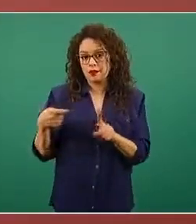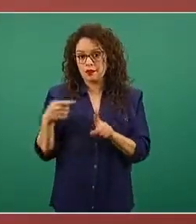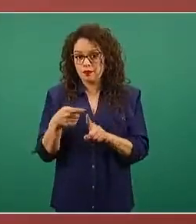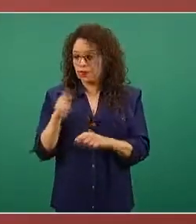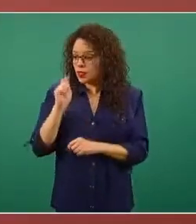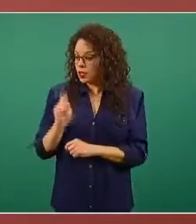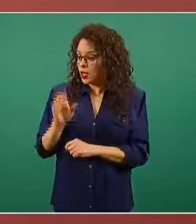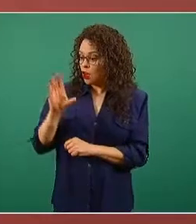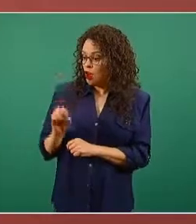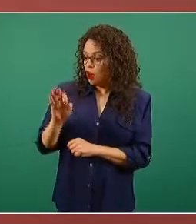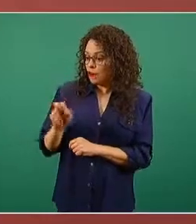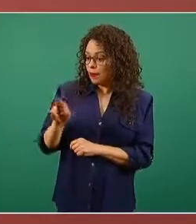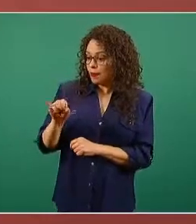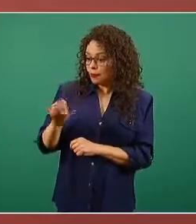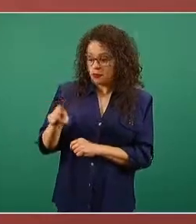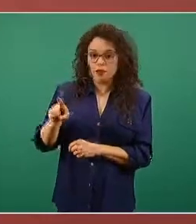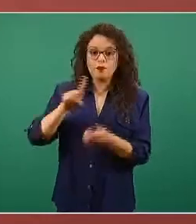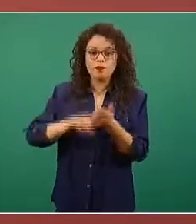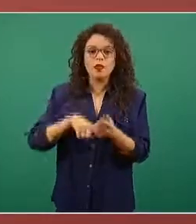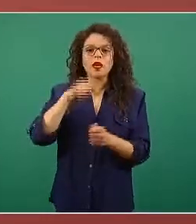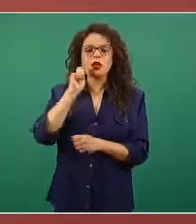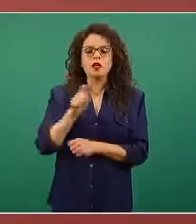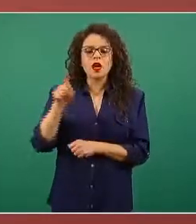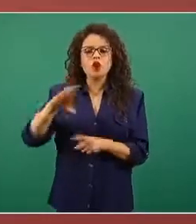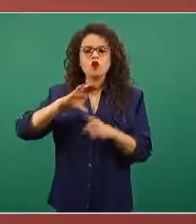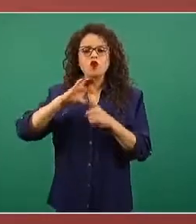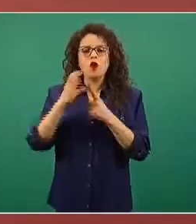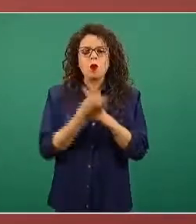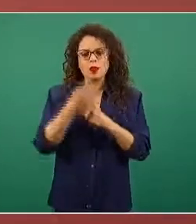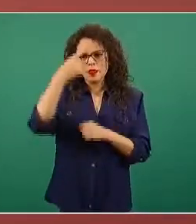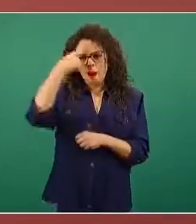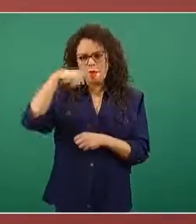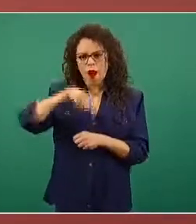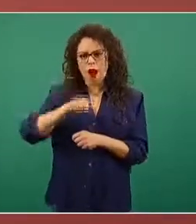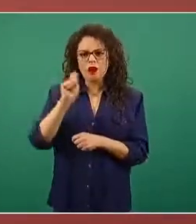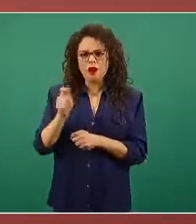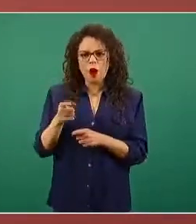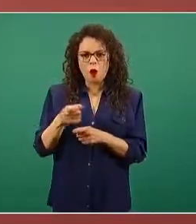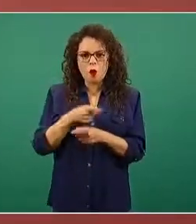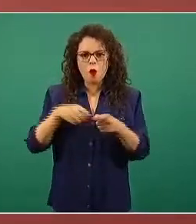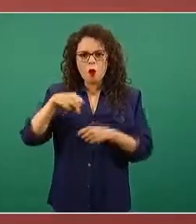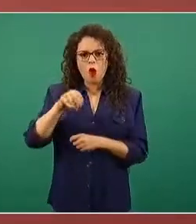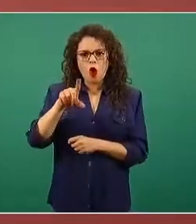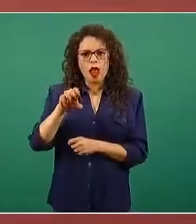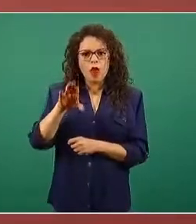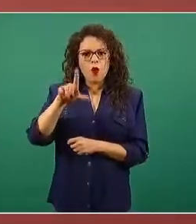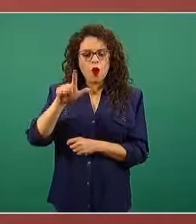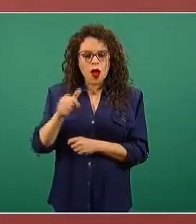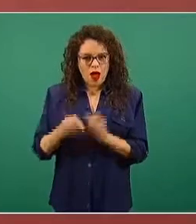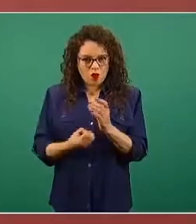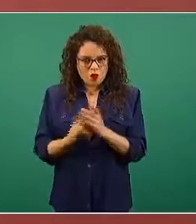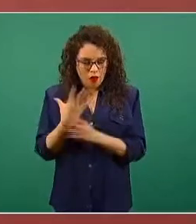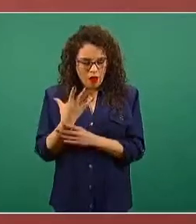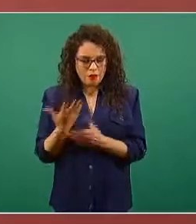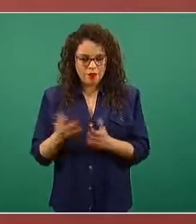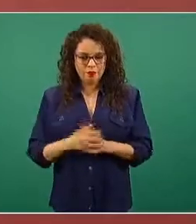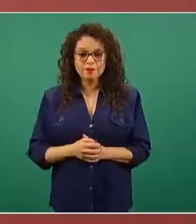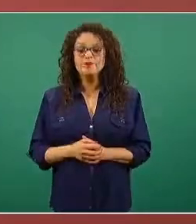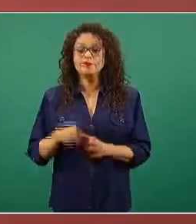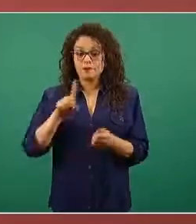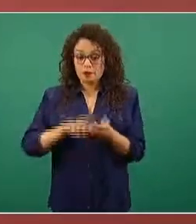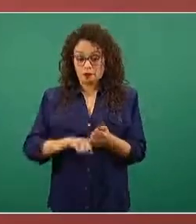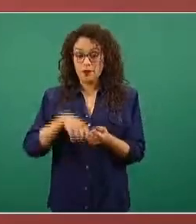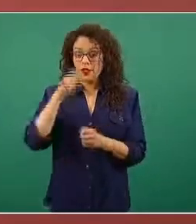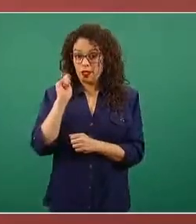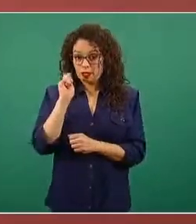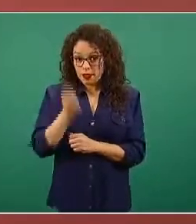COFEPRIS, particularmente el Comité de Moléculas Nuevas, dio una recomendación favorable a la autorización. Es decir, la